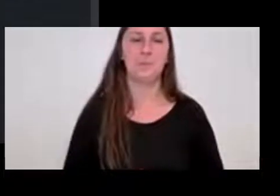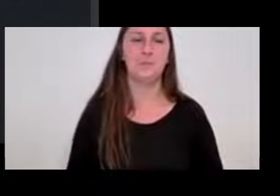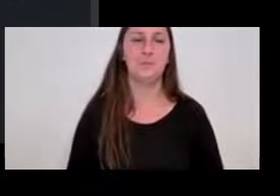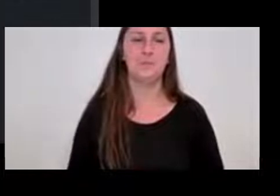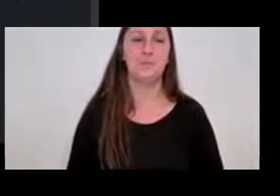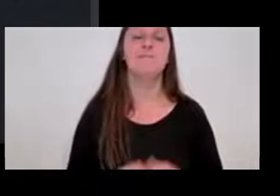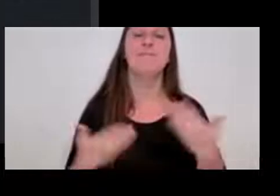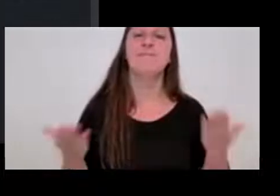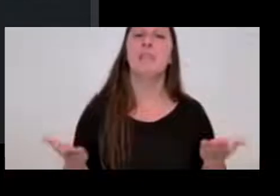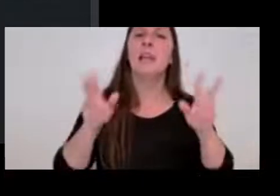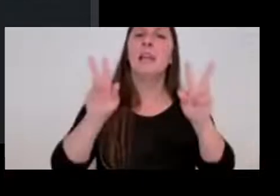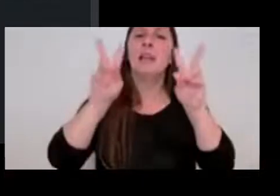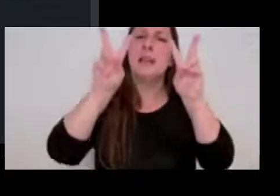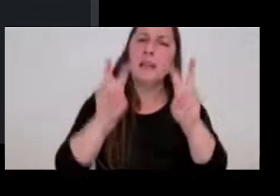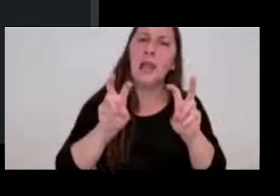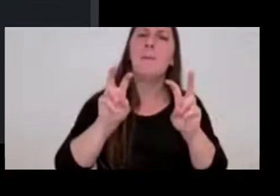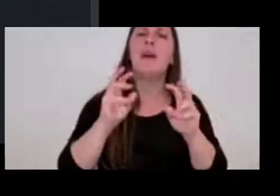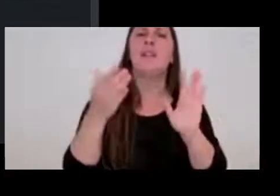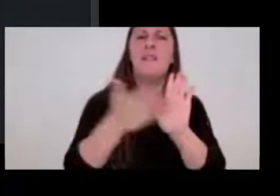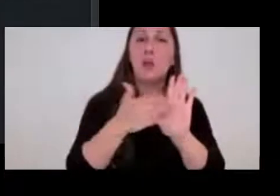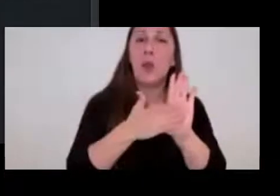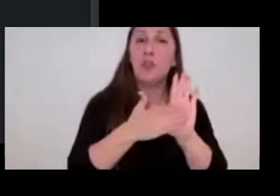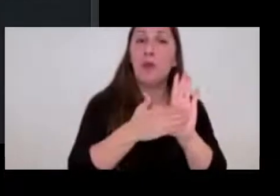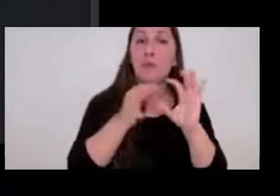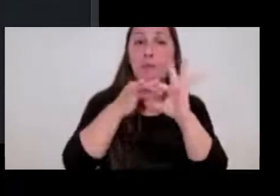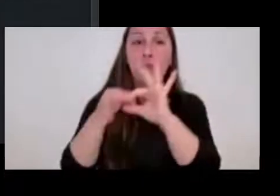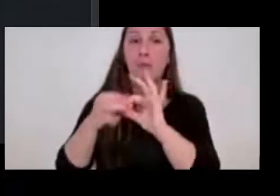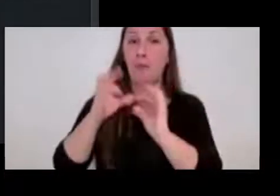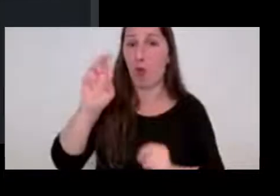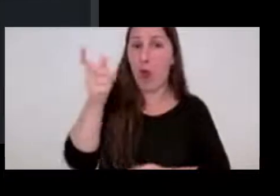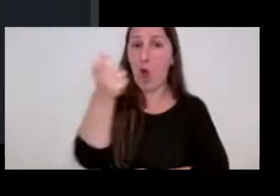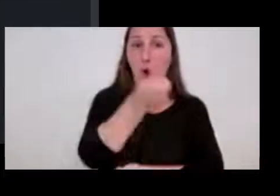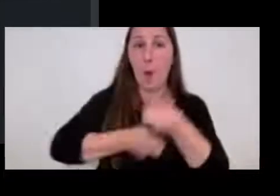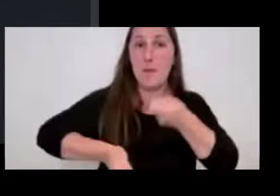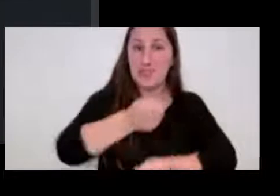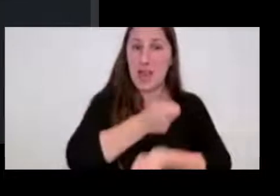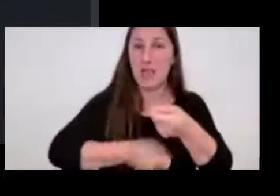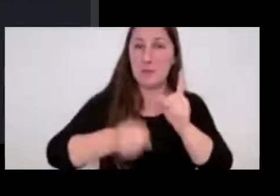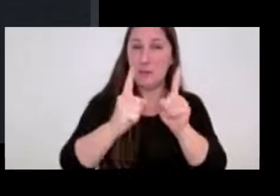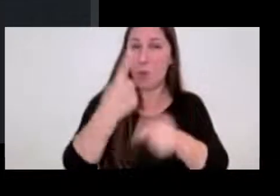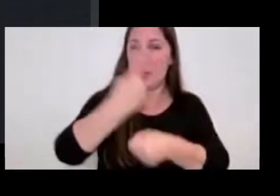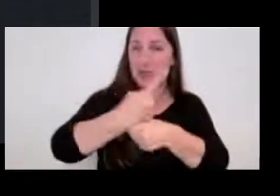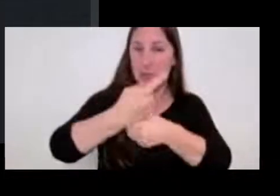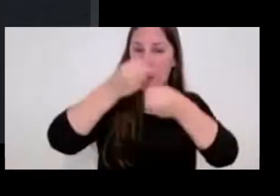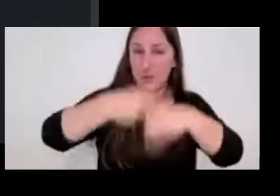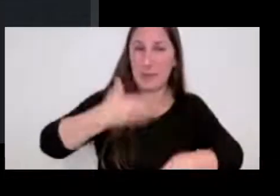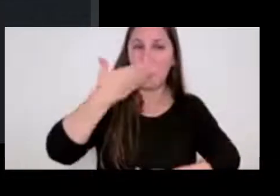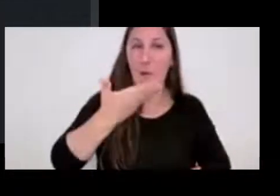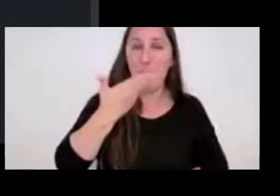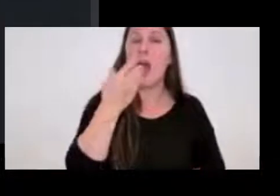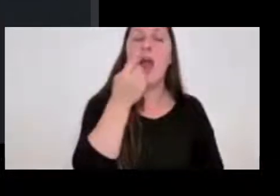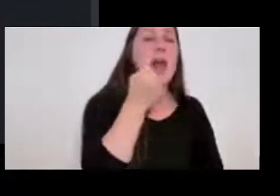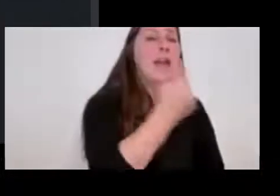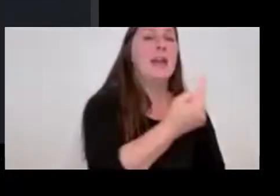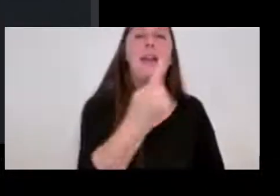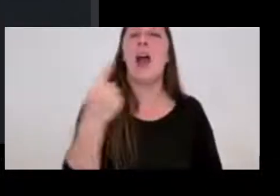Las cuestiones que tienen que ver con la facturación en dólares, ¿no? Las cuestiones comerciales, lo que hablamos un poco al principio, las decisiones atomizadas de cada uno,